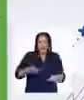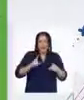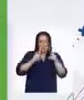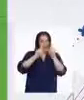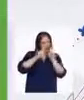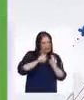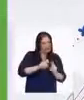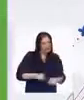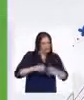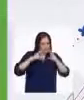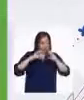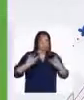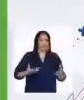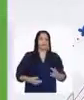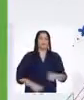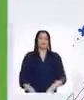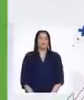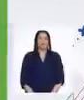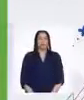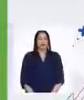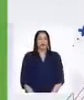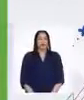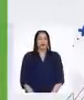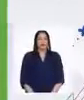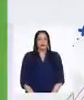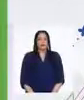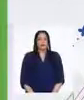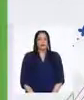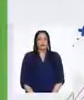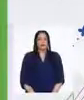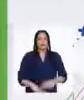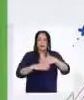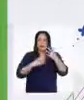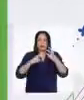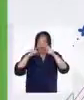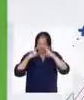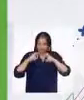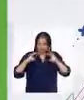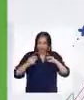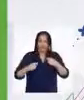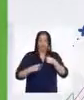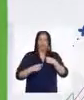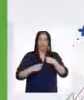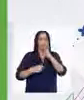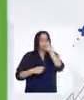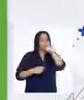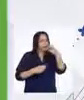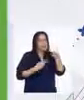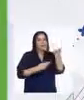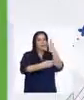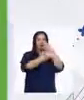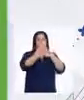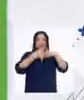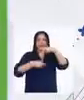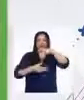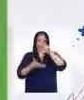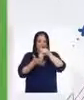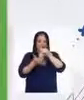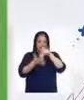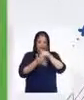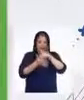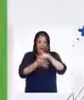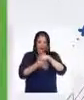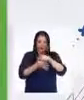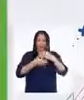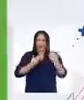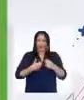acabados. Después de esa investigación, yo regresé a Lima y pude pasar a